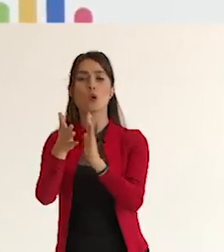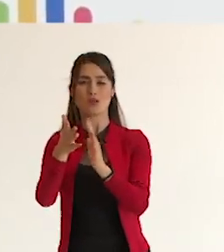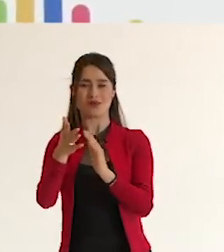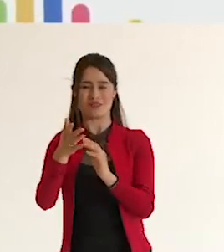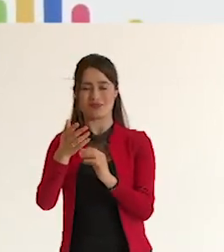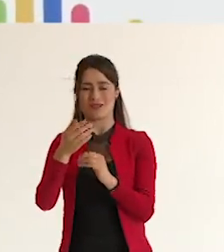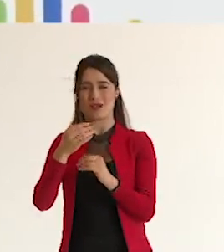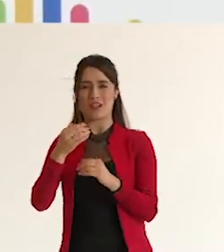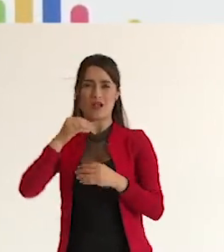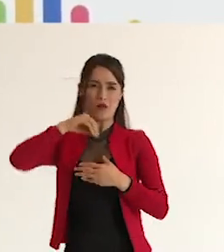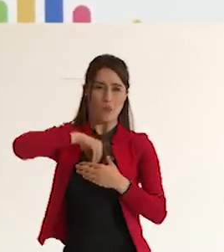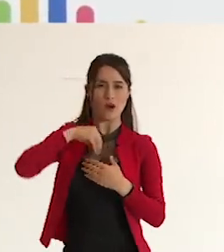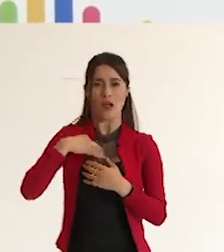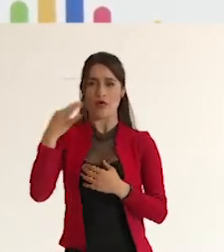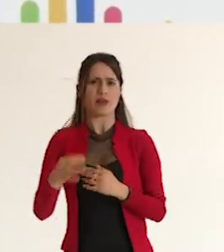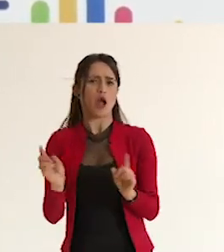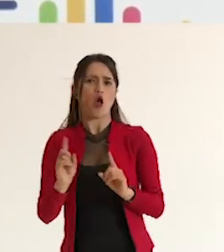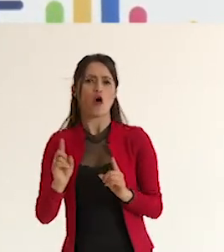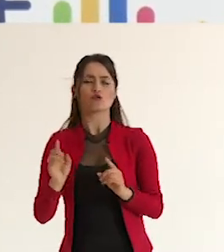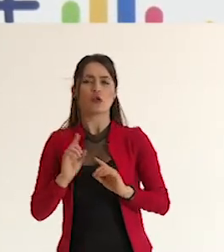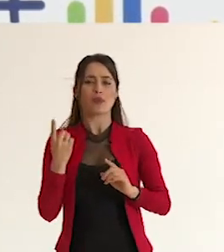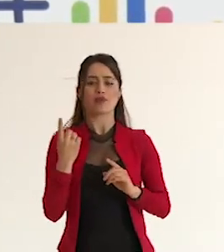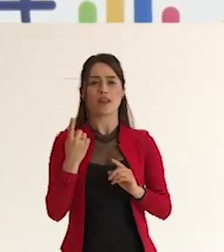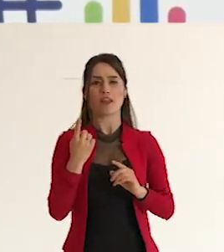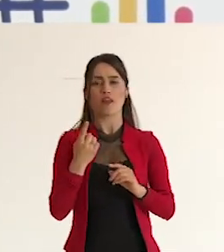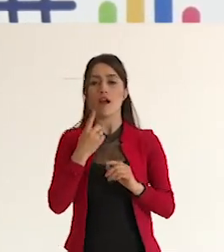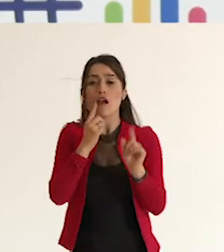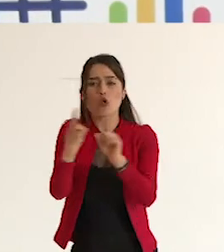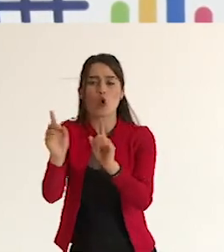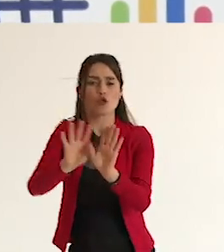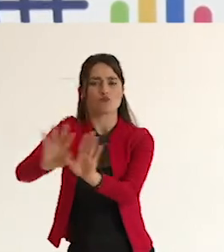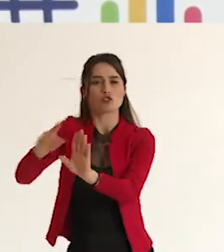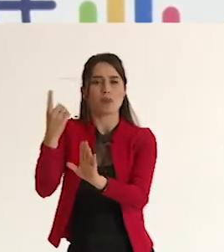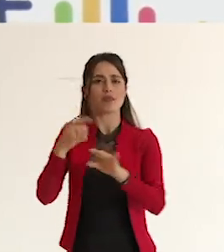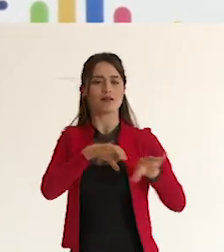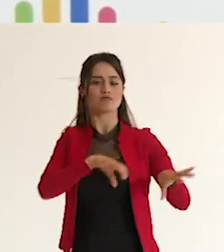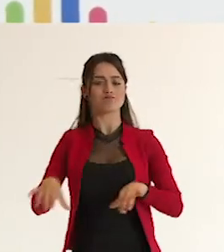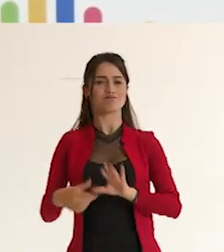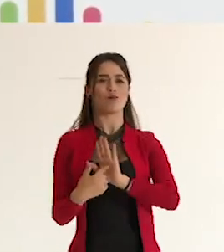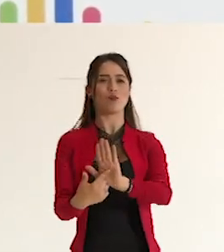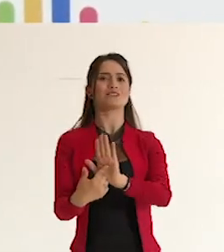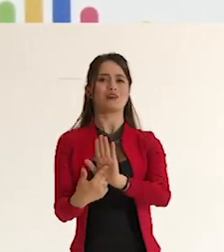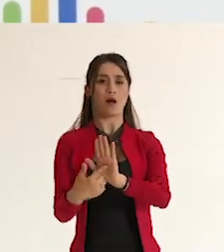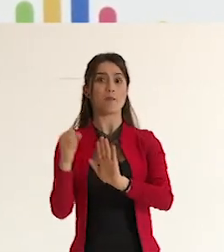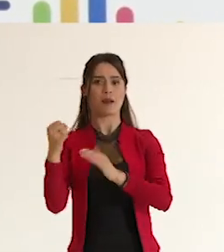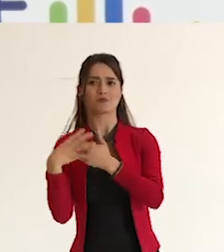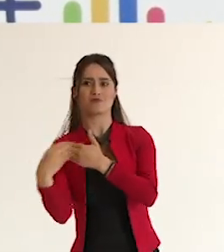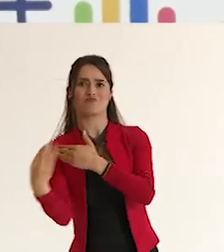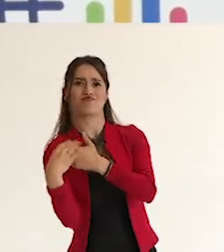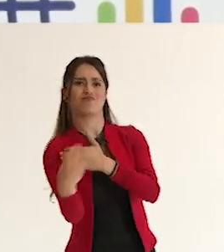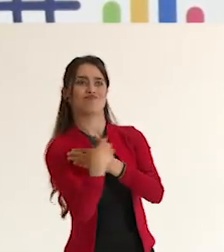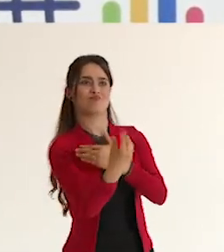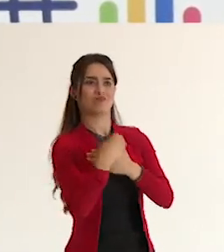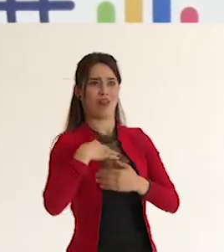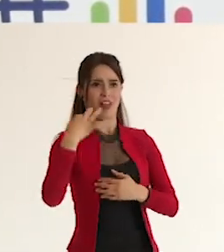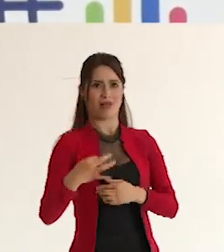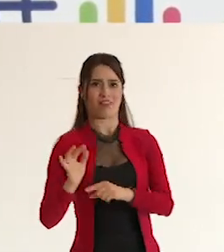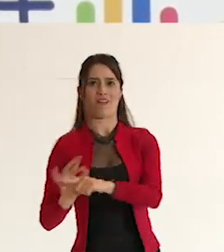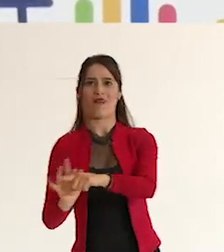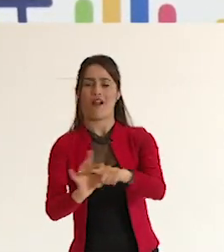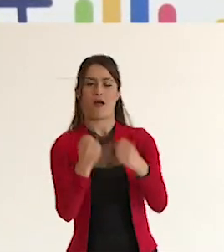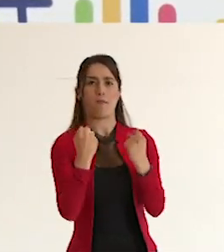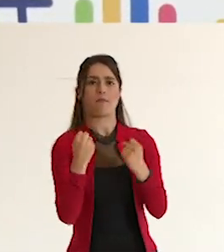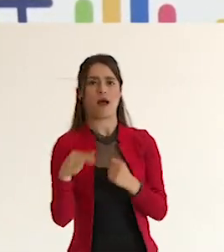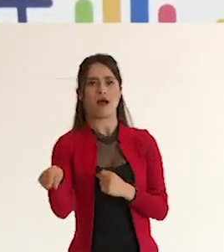y eso transmite pues valores o anti valores pero finalmente es algo que tiene mucho efecto en la formación de los estudiantes entonces estamos